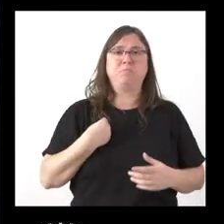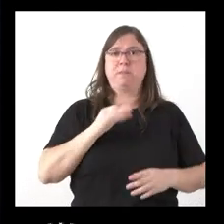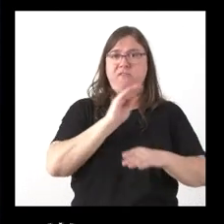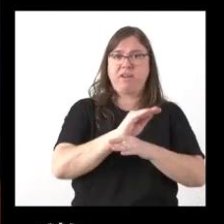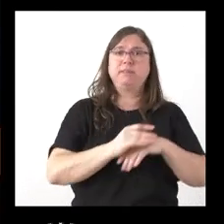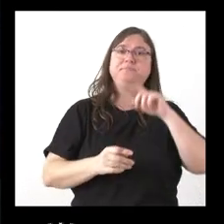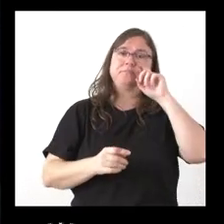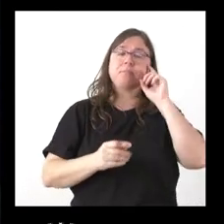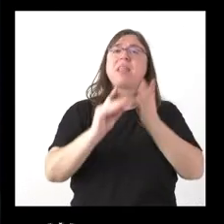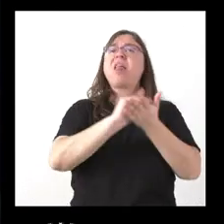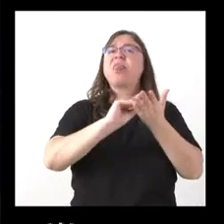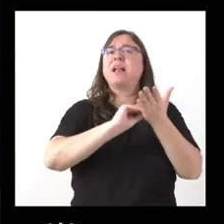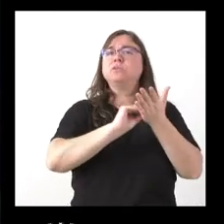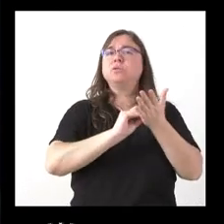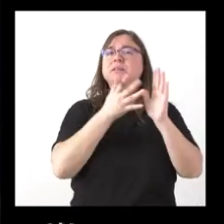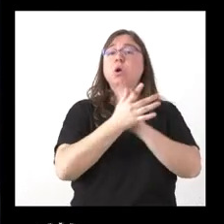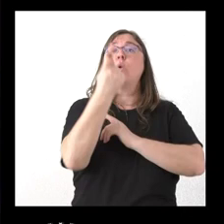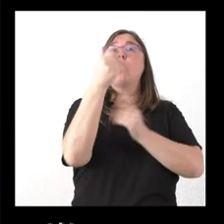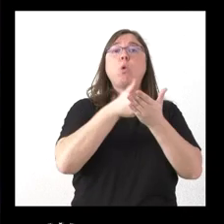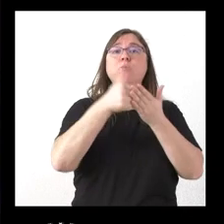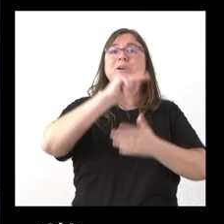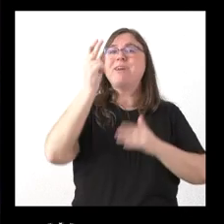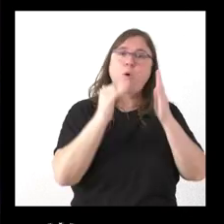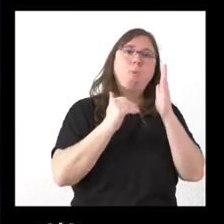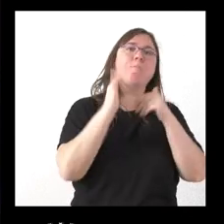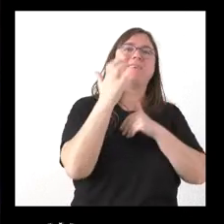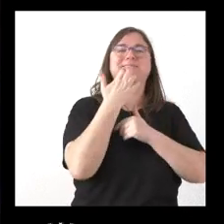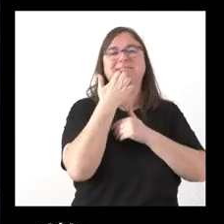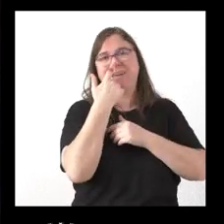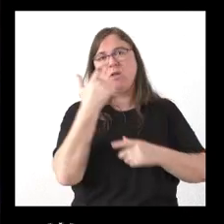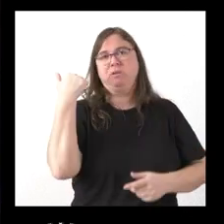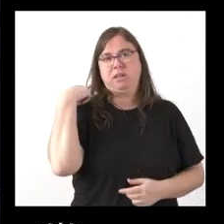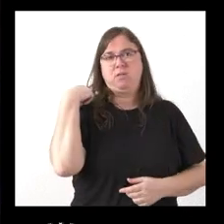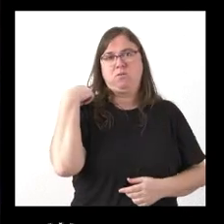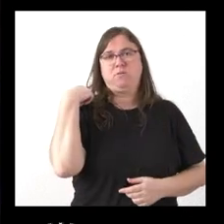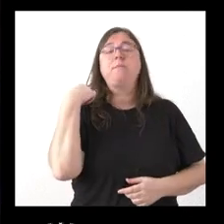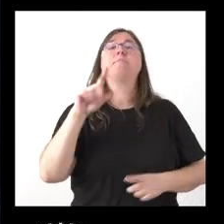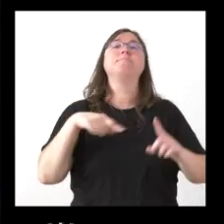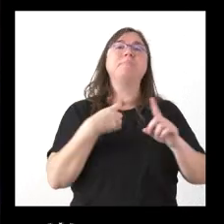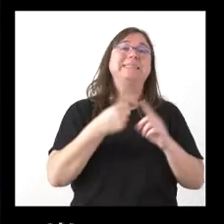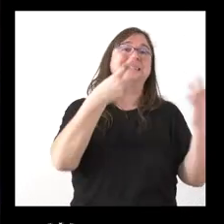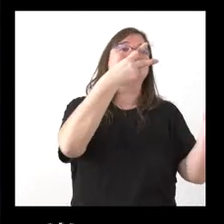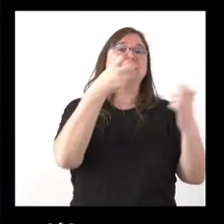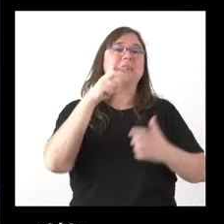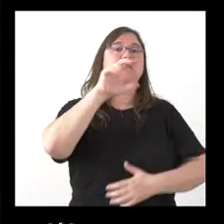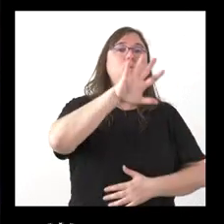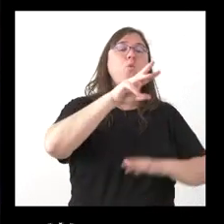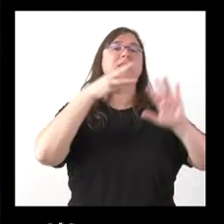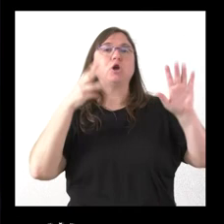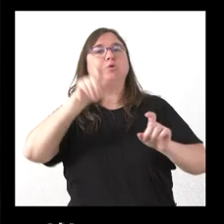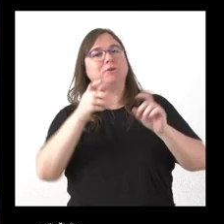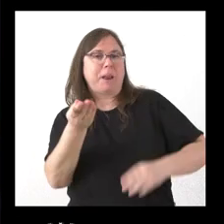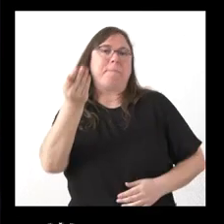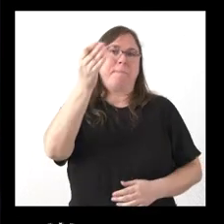estas cifras es un millón de euros más que el año anterior y 758 estudiantes más